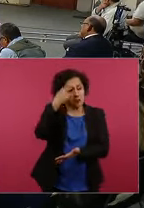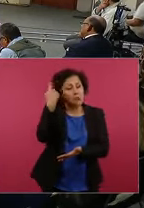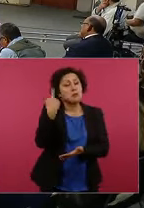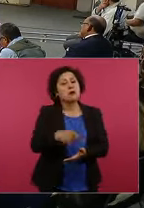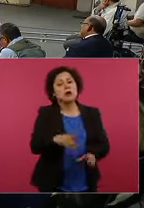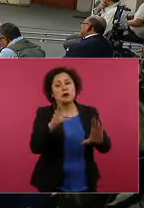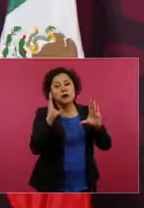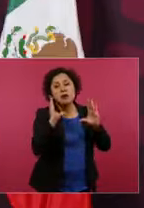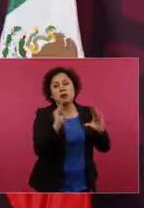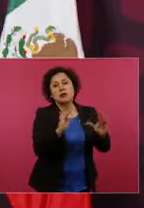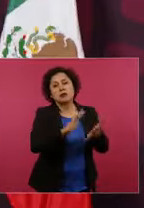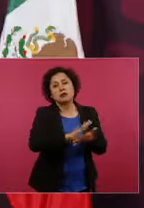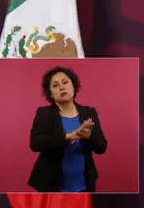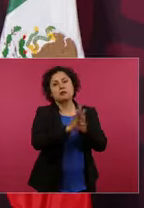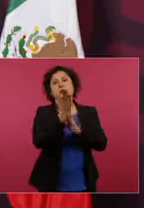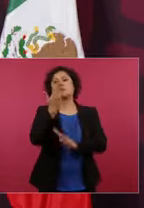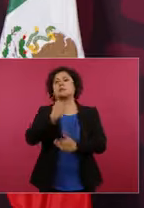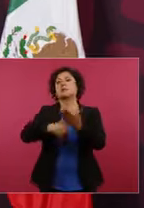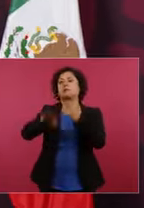que